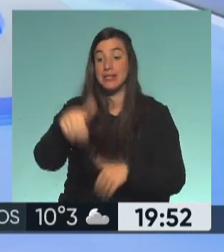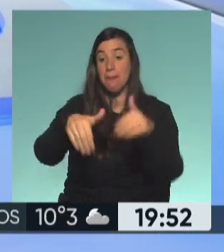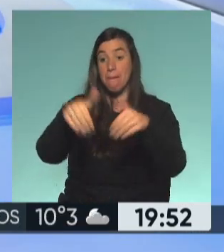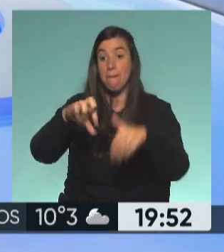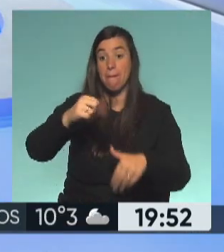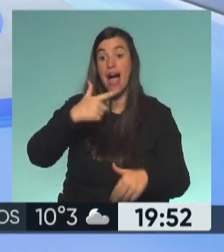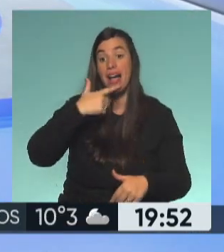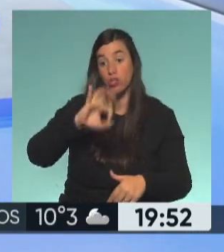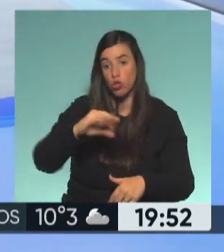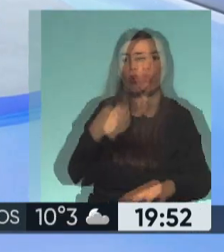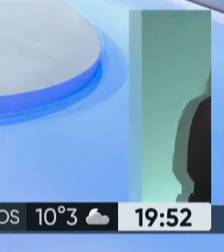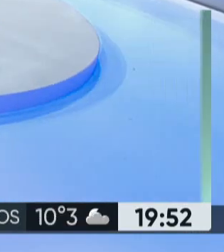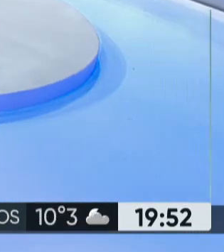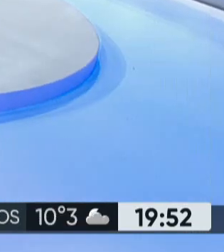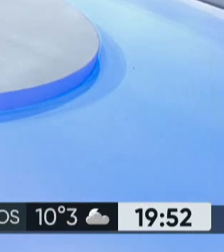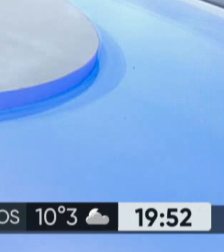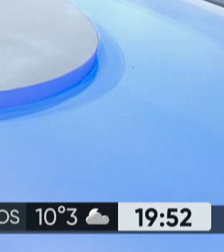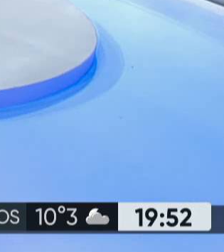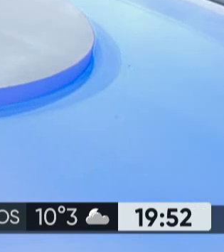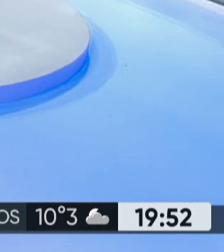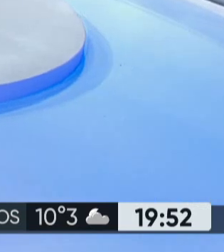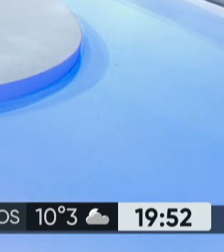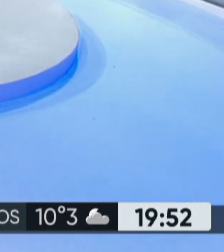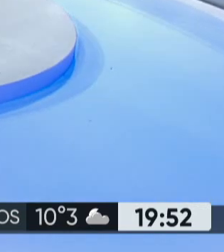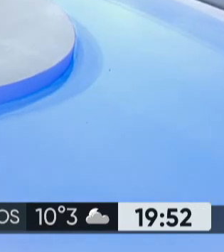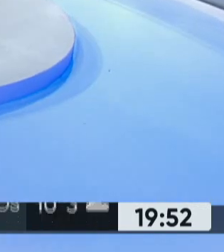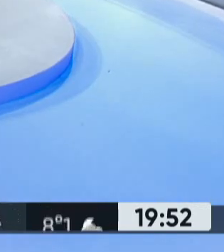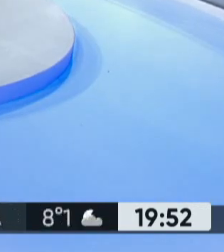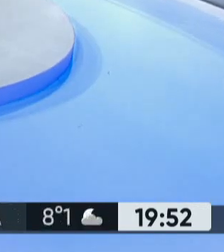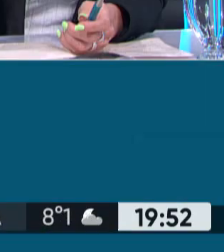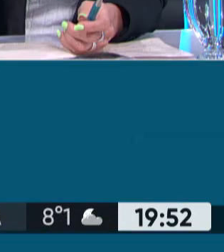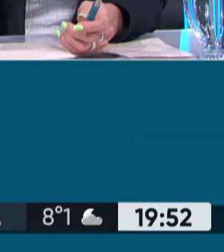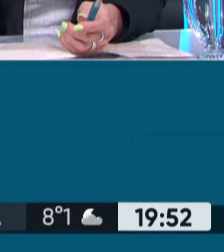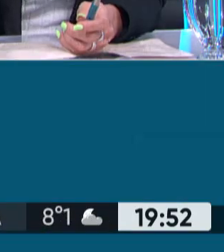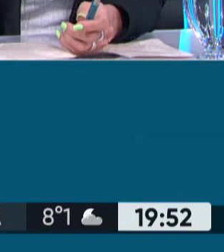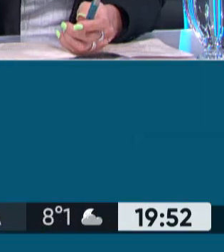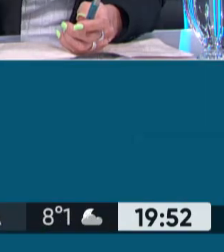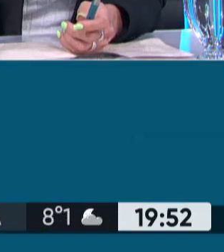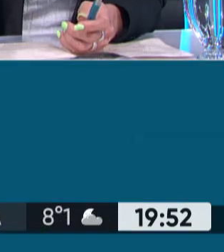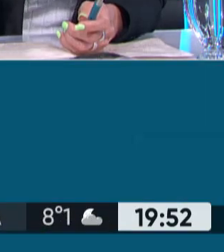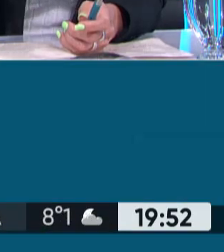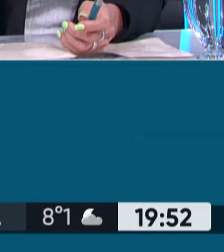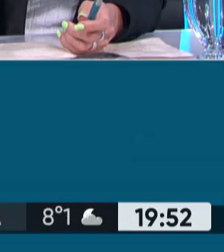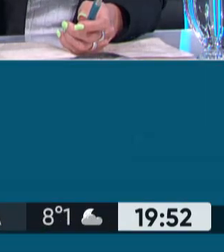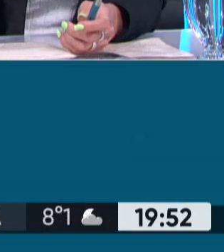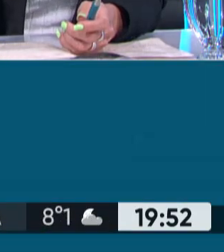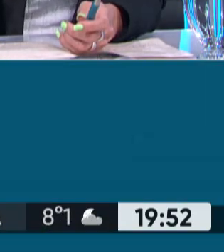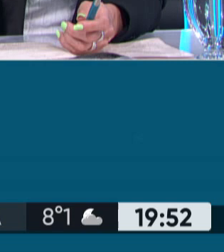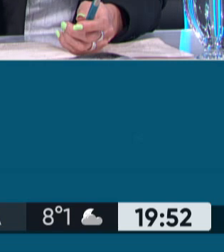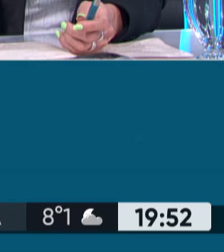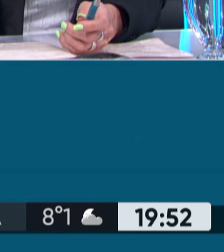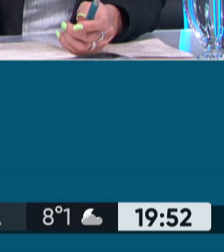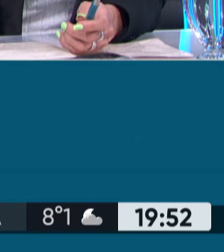por el radicalismo, Exacto. otro por... Tenés desdobladas, acordate que tenés las concurrentes. Dicen allí que ni siquiera Vidal y que va a dejar pasar el